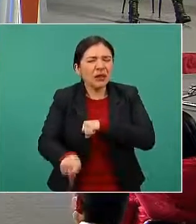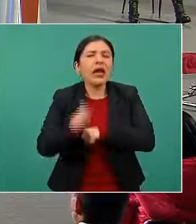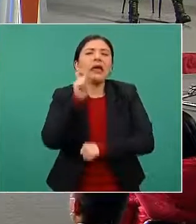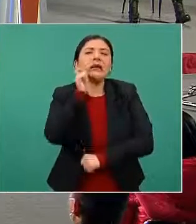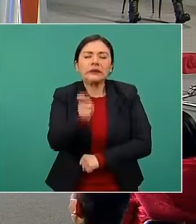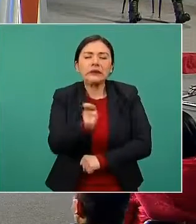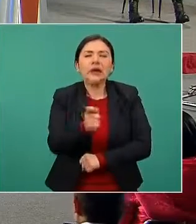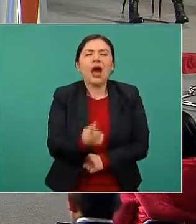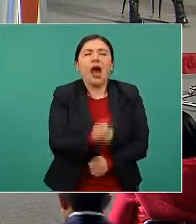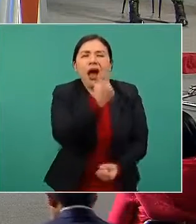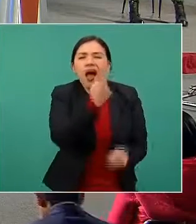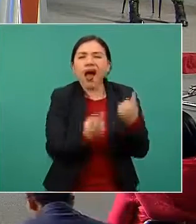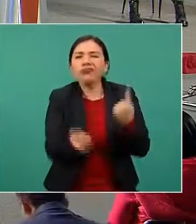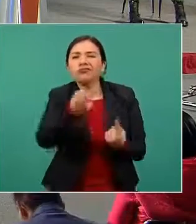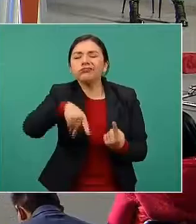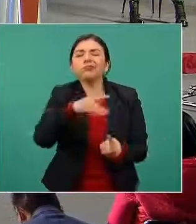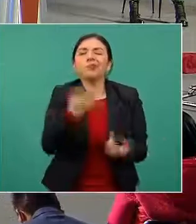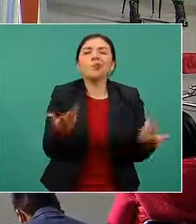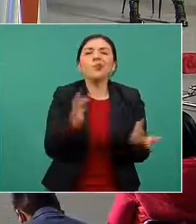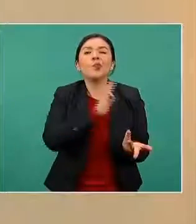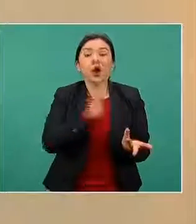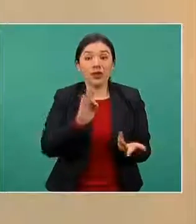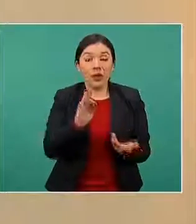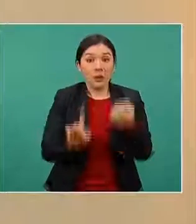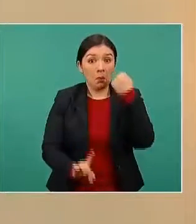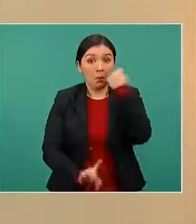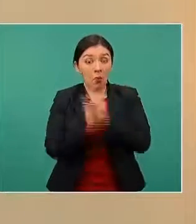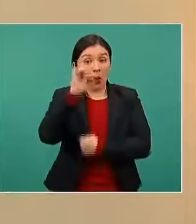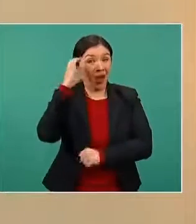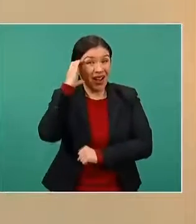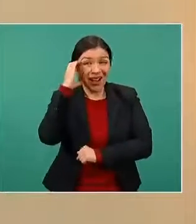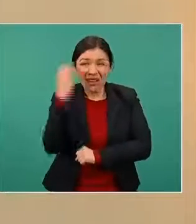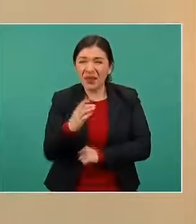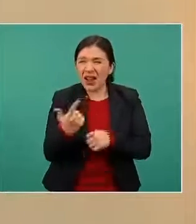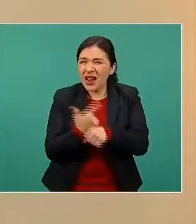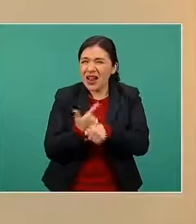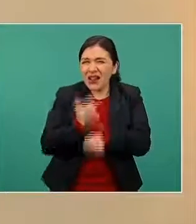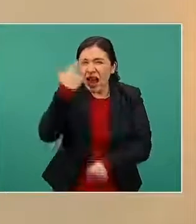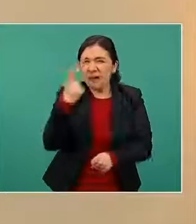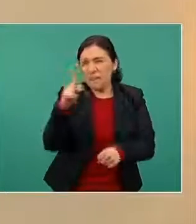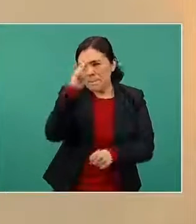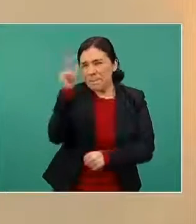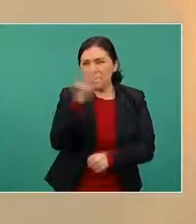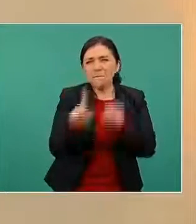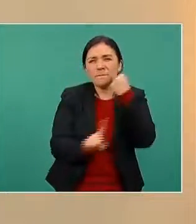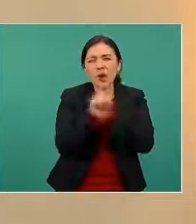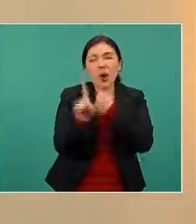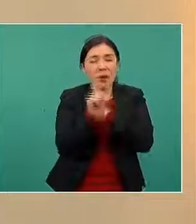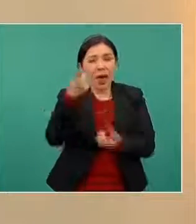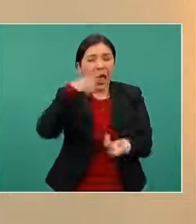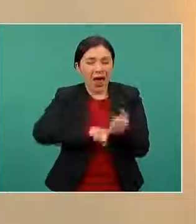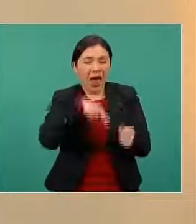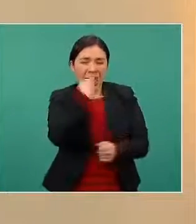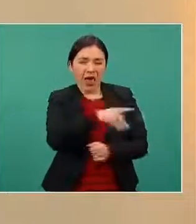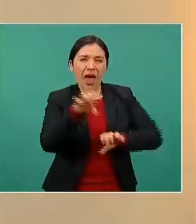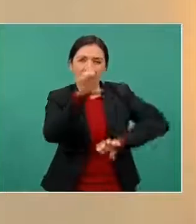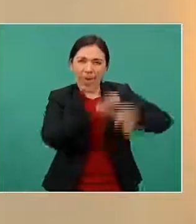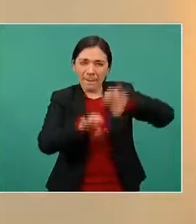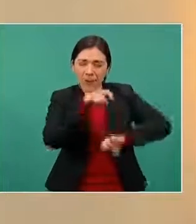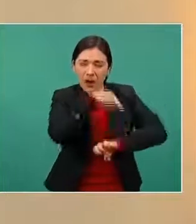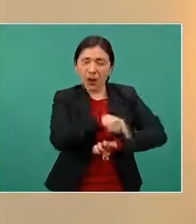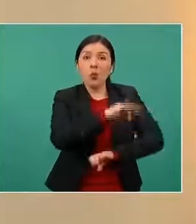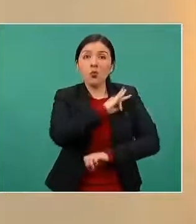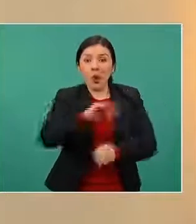pueden ocasionar consecuencias graves o catastróficas dentro de la empresa, que incluso